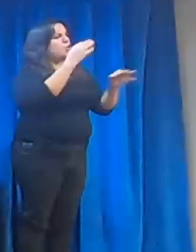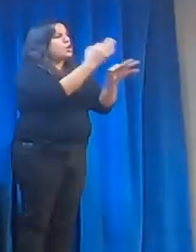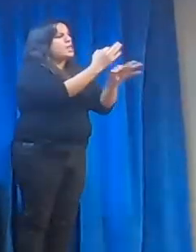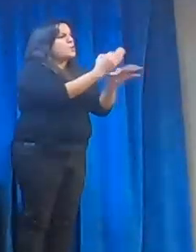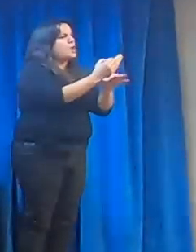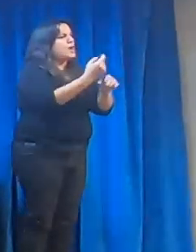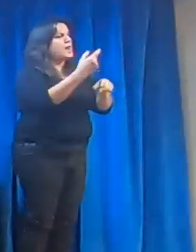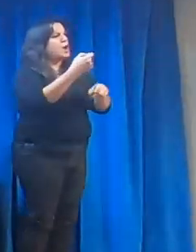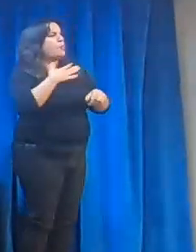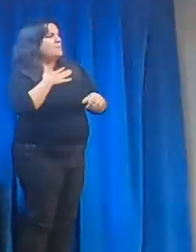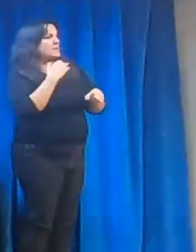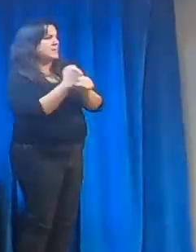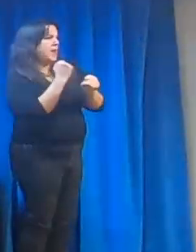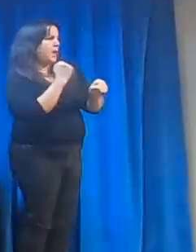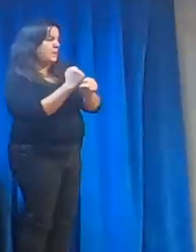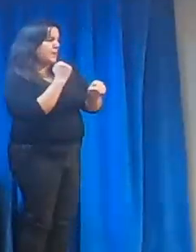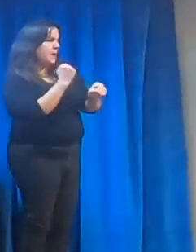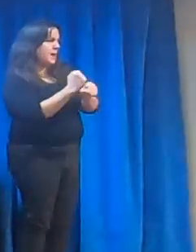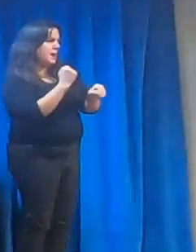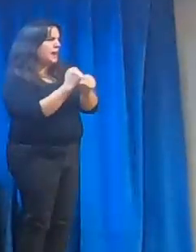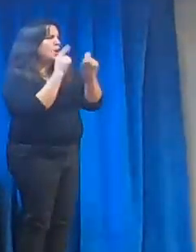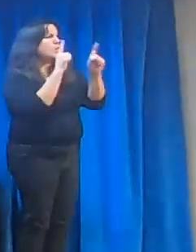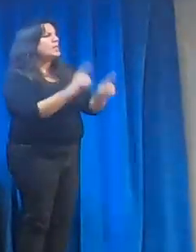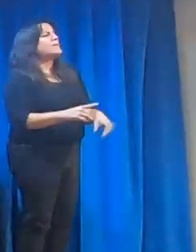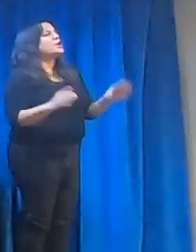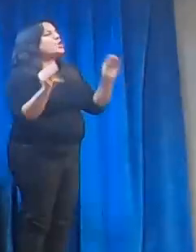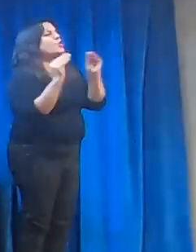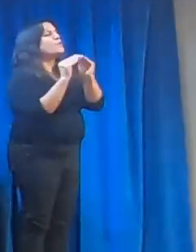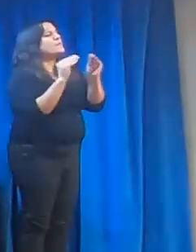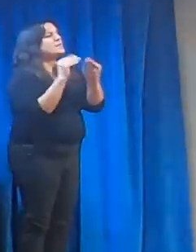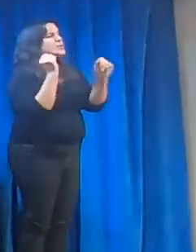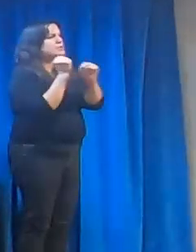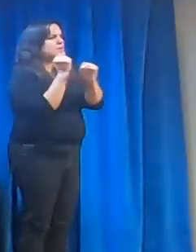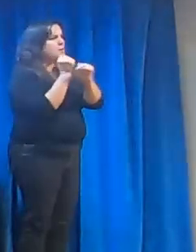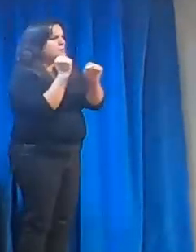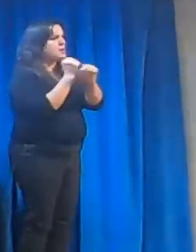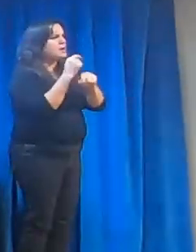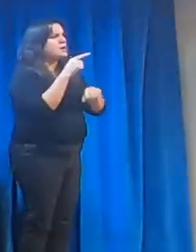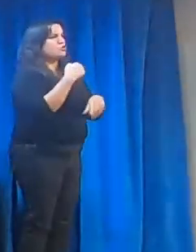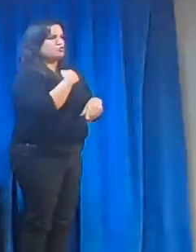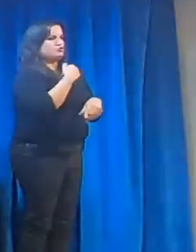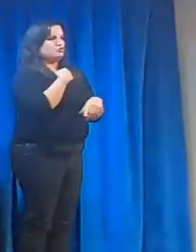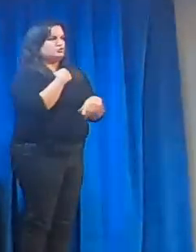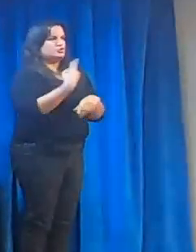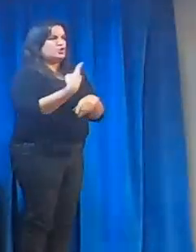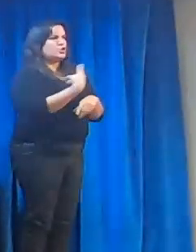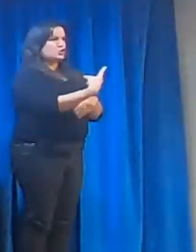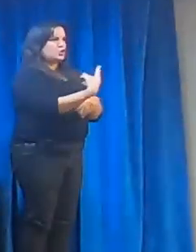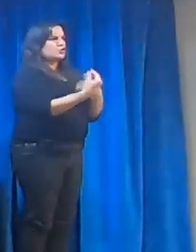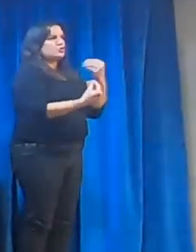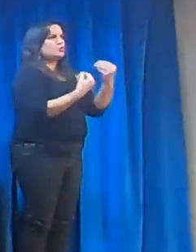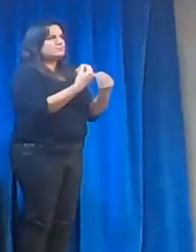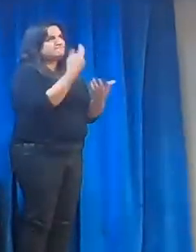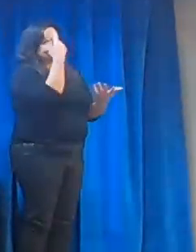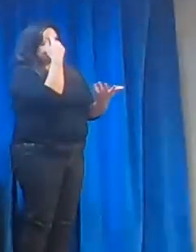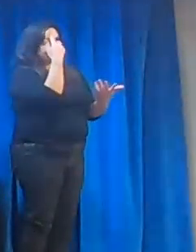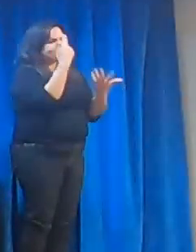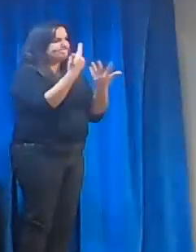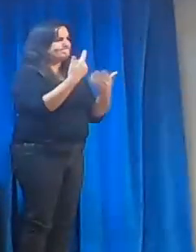propio trabajo, las relaciones con los colegas en el trabajo, con nosotros y con nosotras. Yo creo que hay